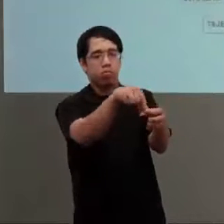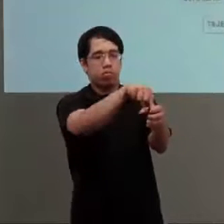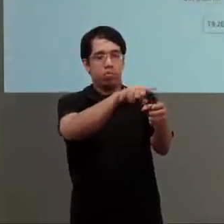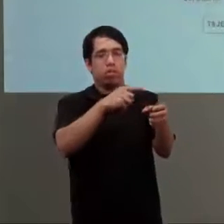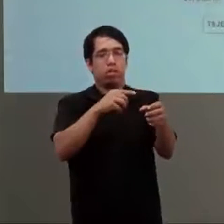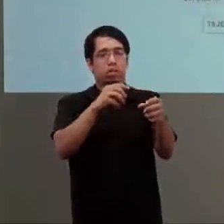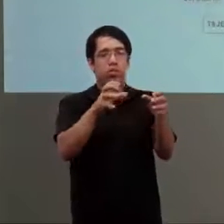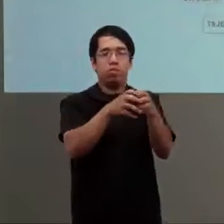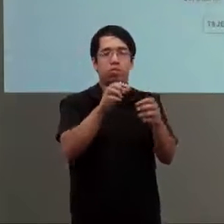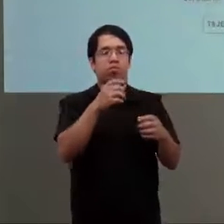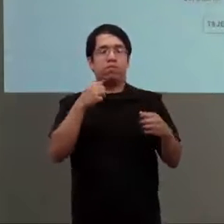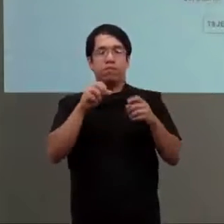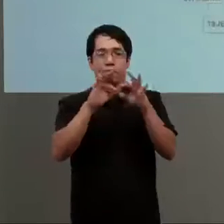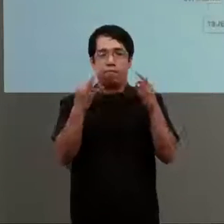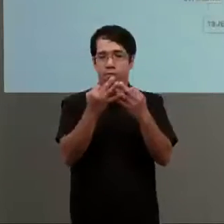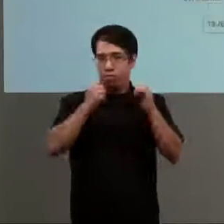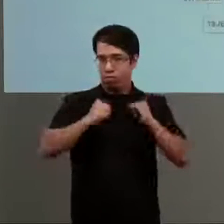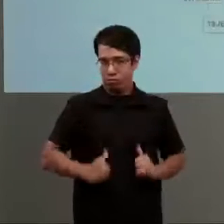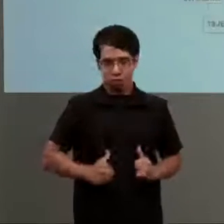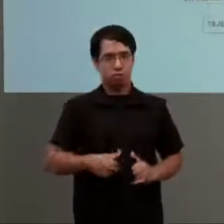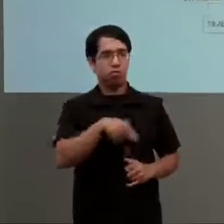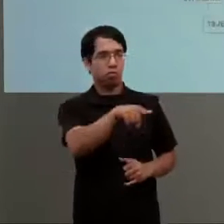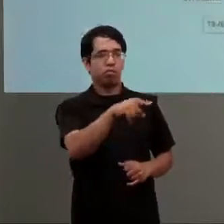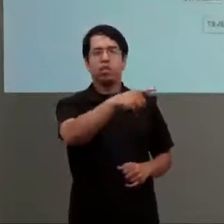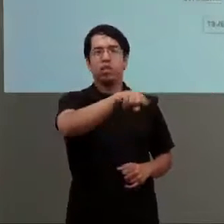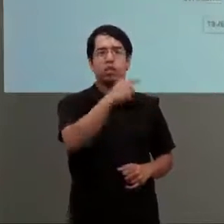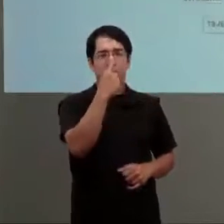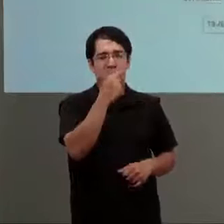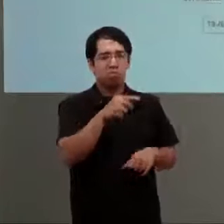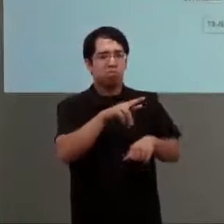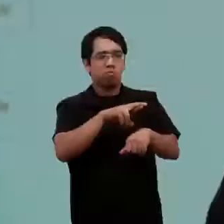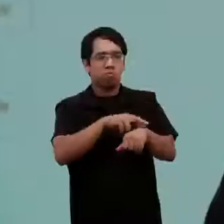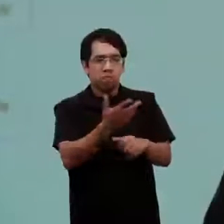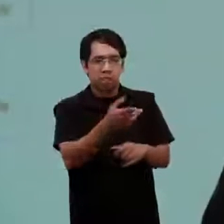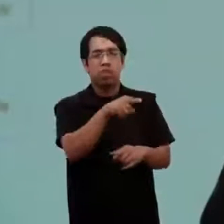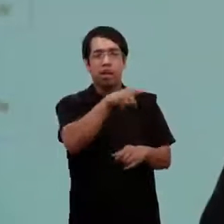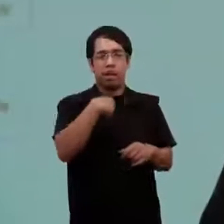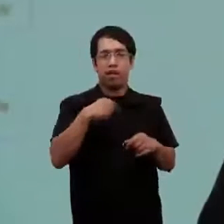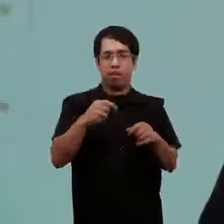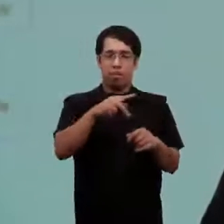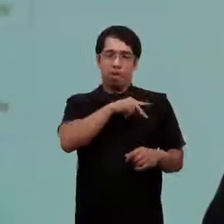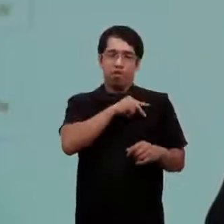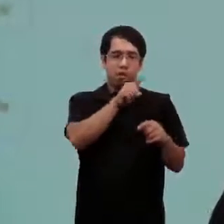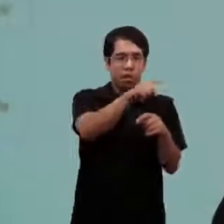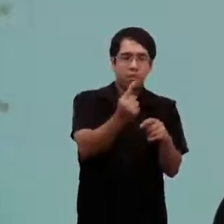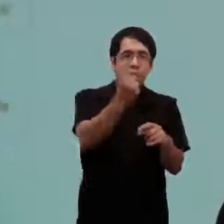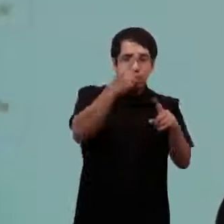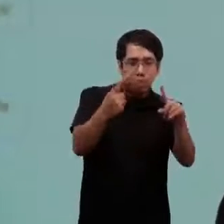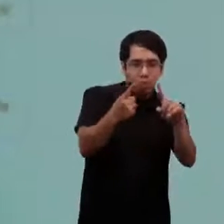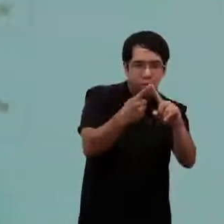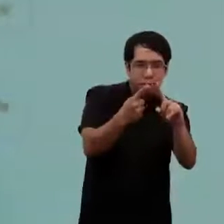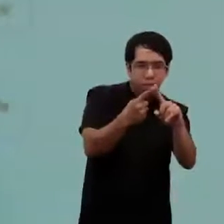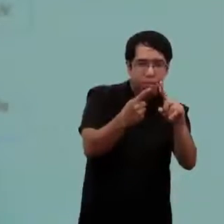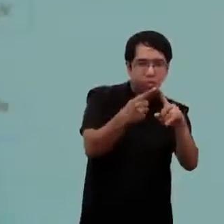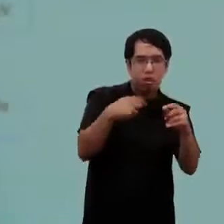qué? Porque las unidades de salud familiar son las que tienen el primer contacto con el ciudadano. Es decir, es